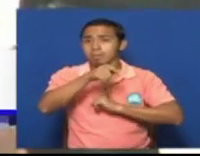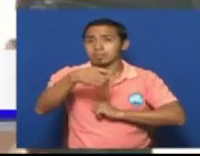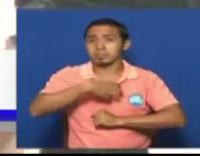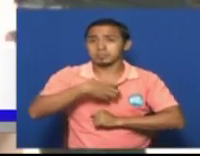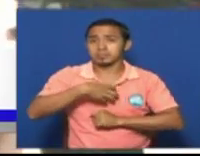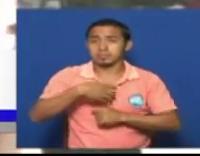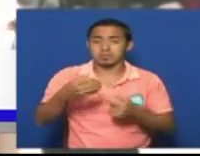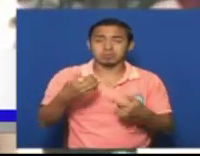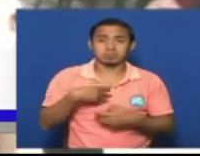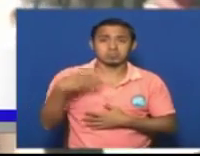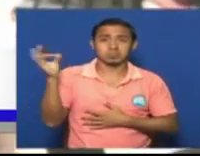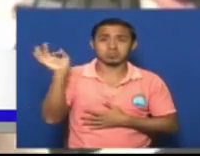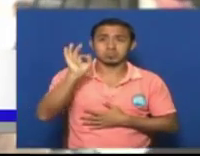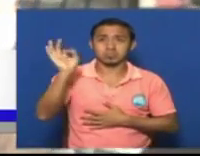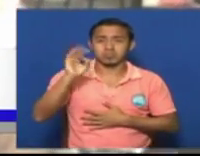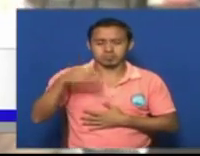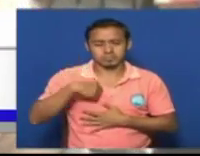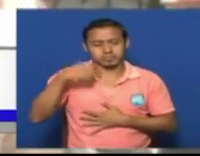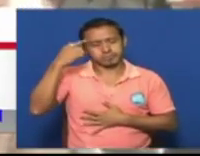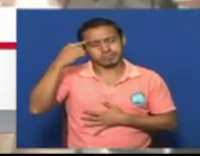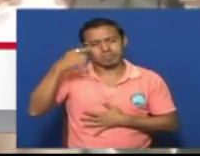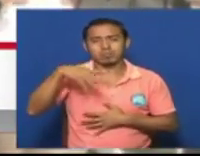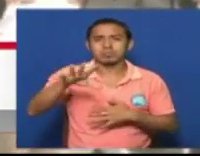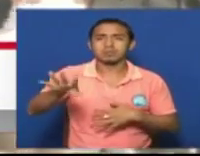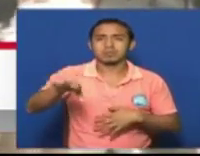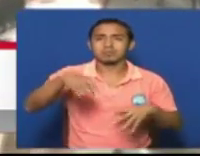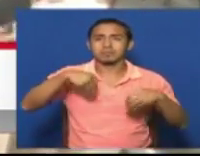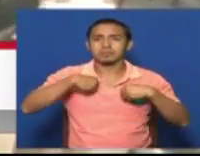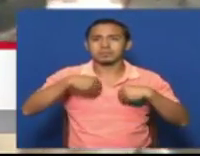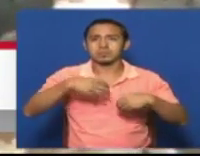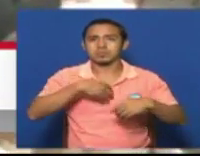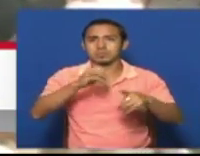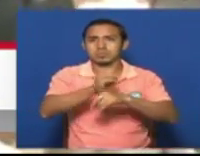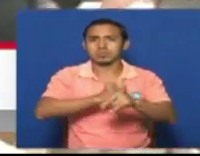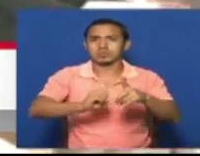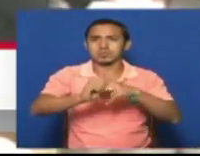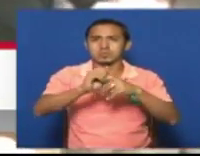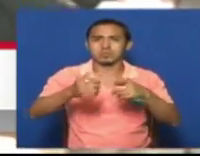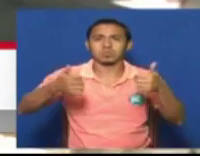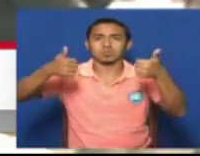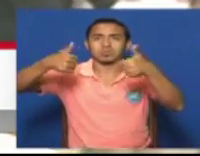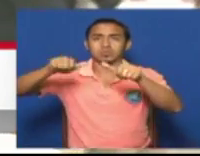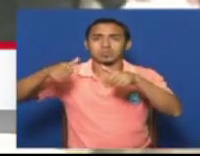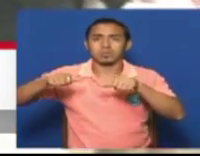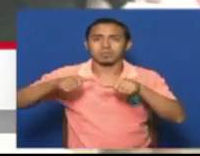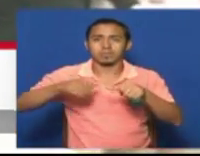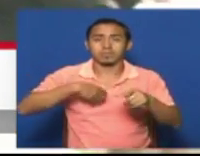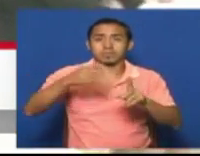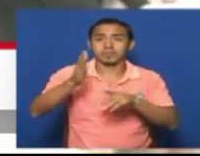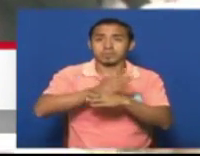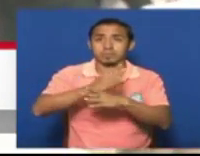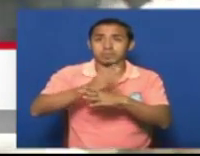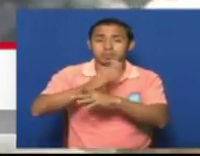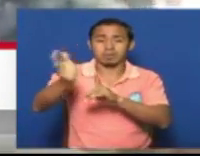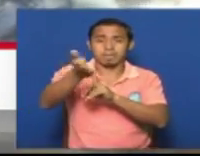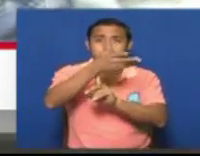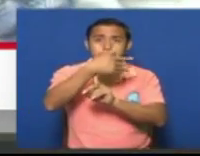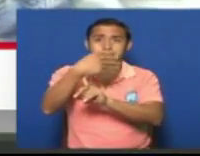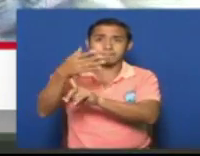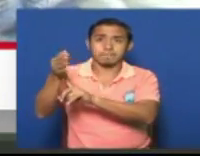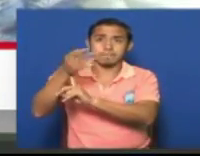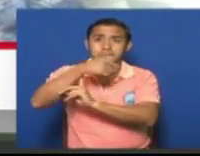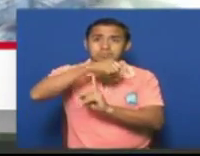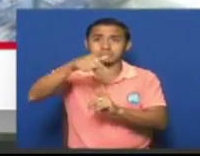formarse sus propios criterios establecer sus propias organizaciones de acuerdo a sus banderas y sus reivindicaciones